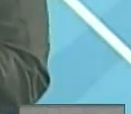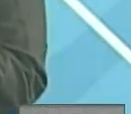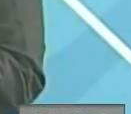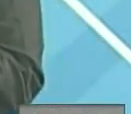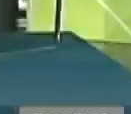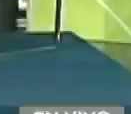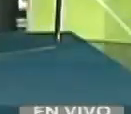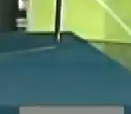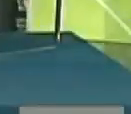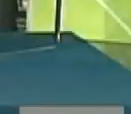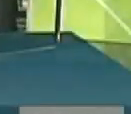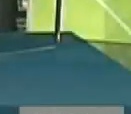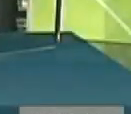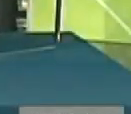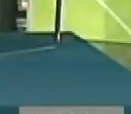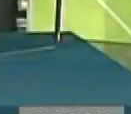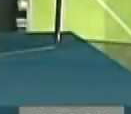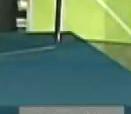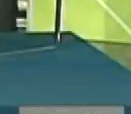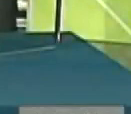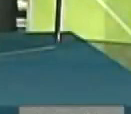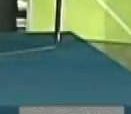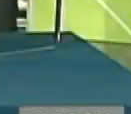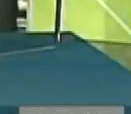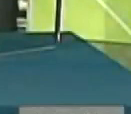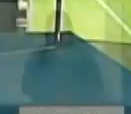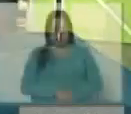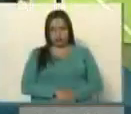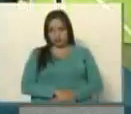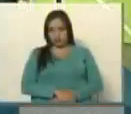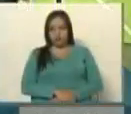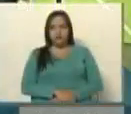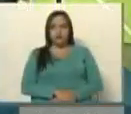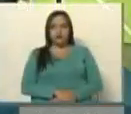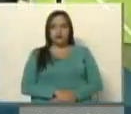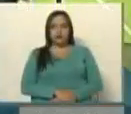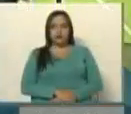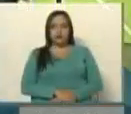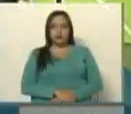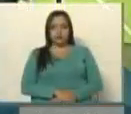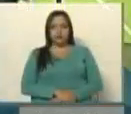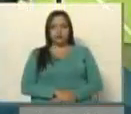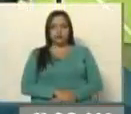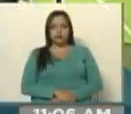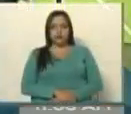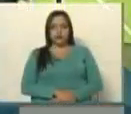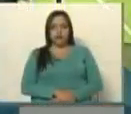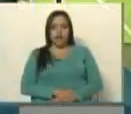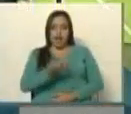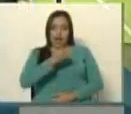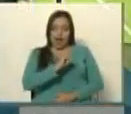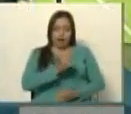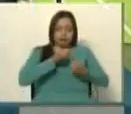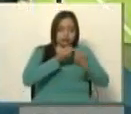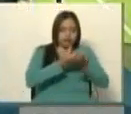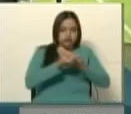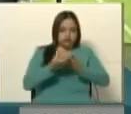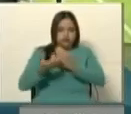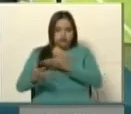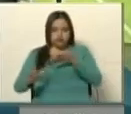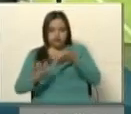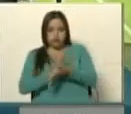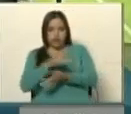Unidos. ¿Cuál es la situación, por ejemplo, de los migrantes en los Estados Unidos? Hay una narrativa